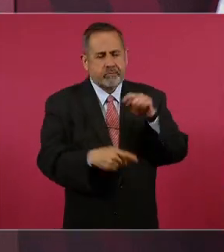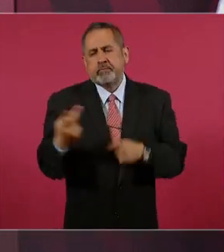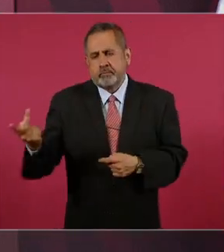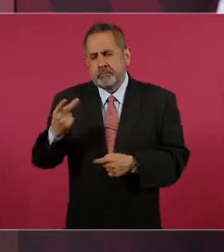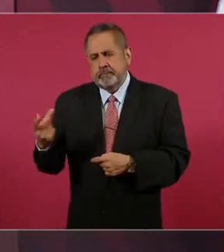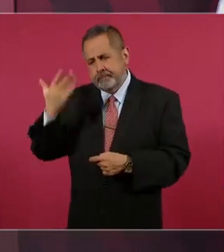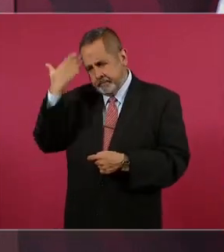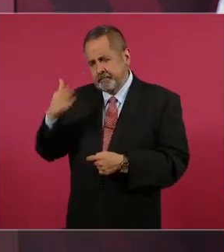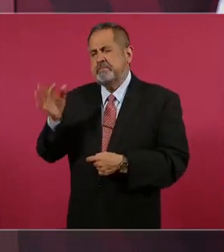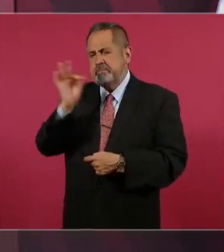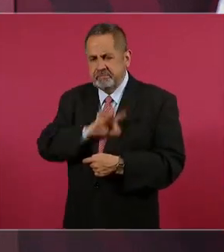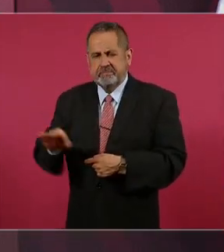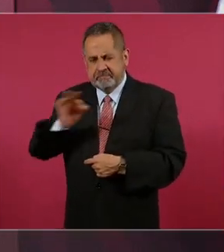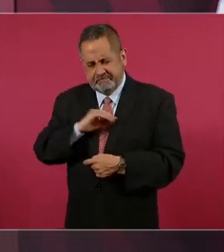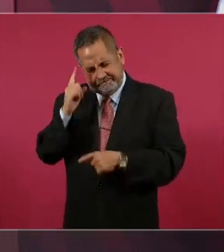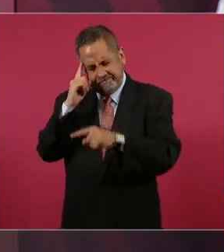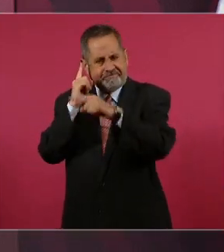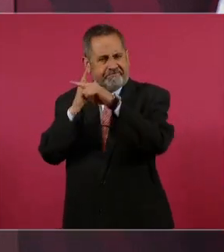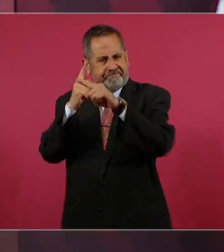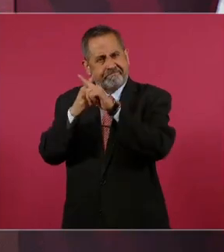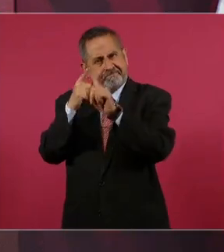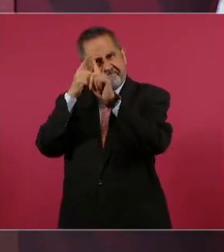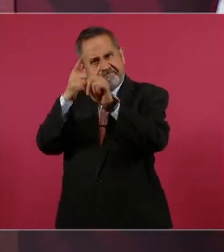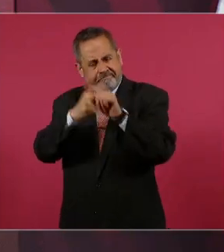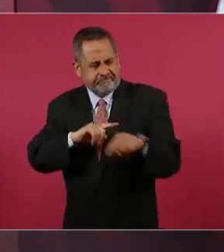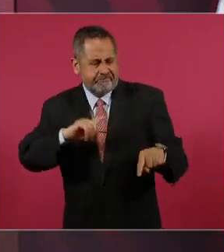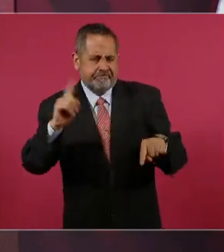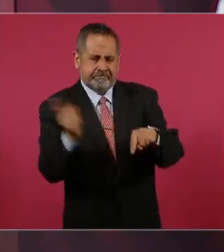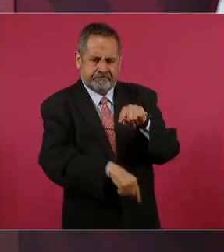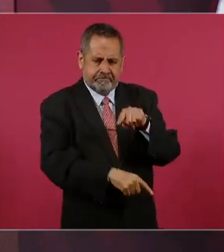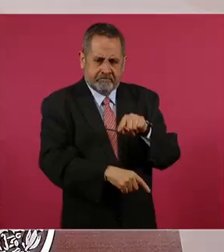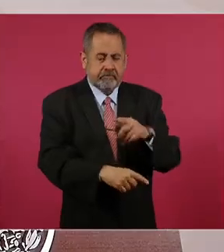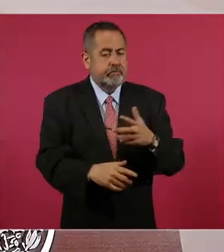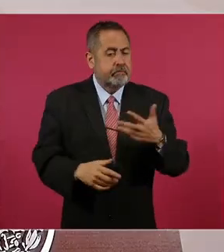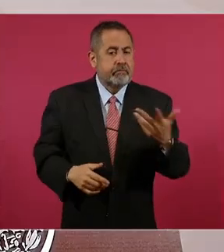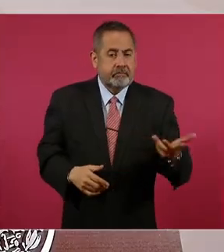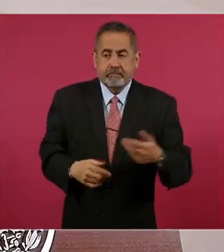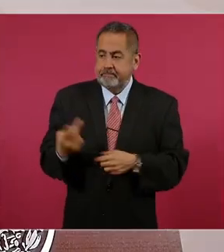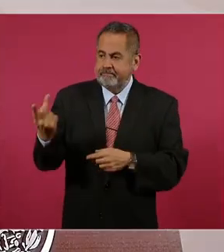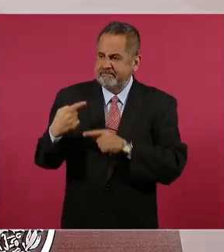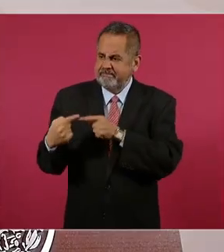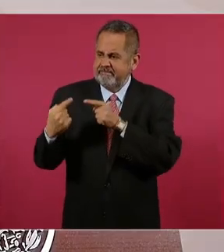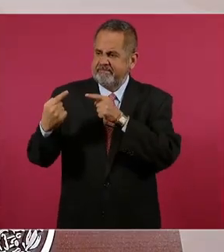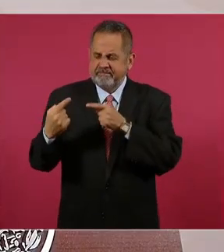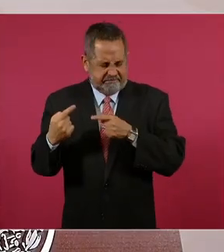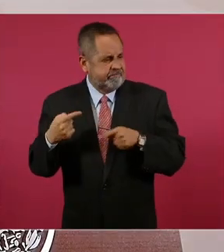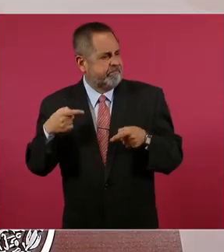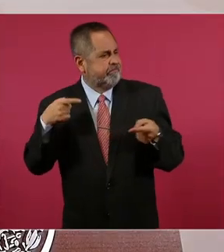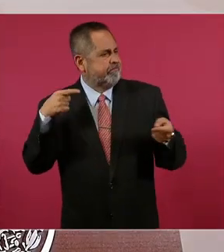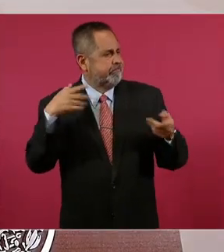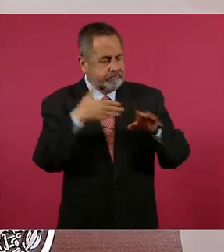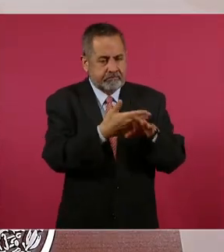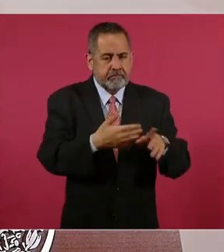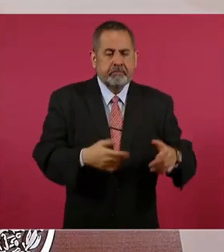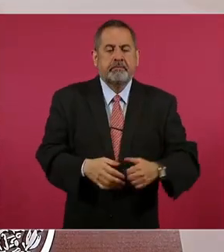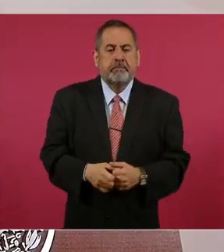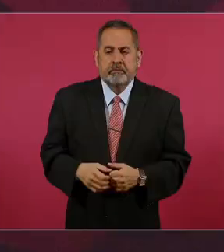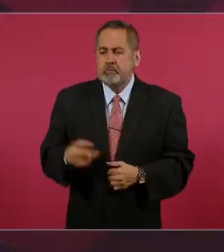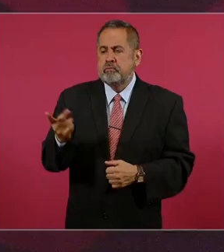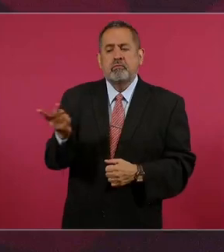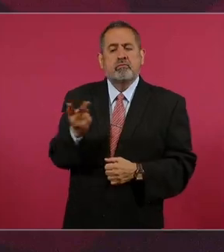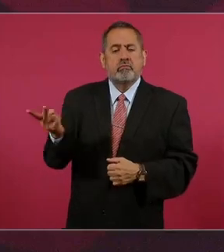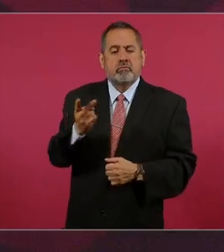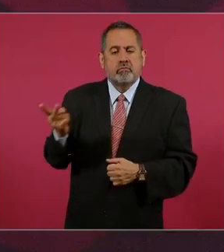Y eso tal vez exacerbaba la rivalidad. Los dos